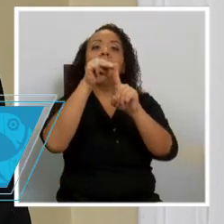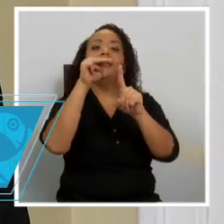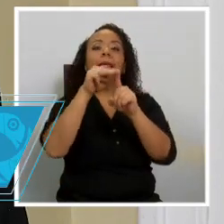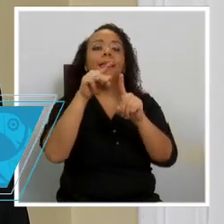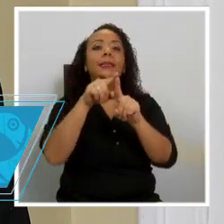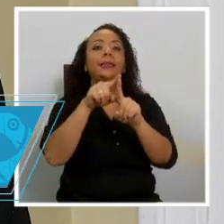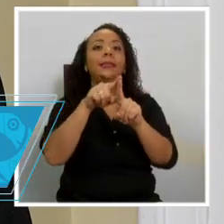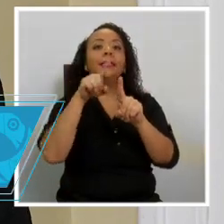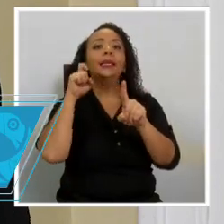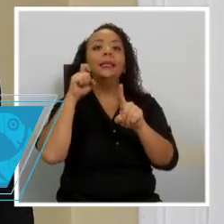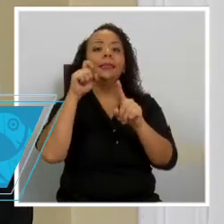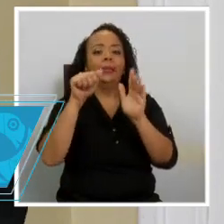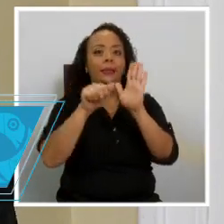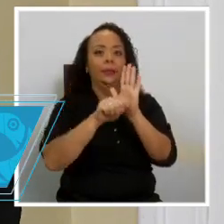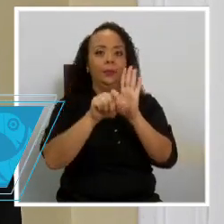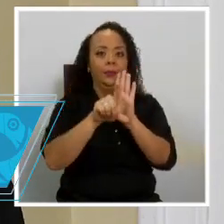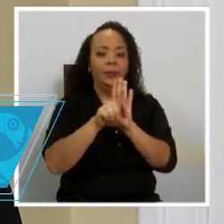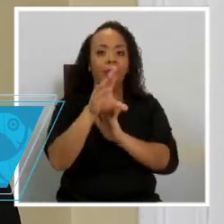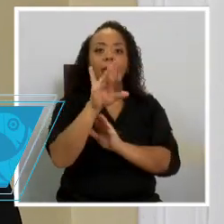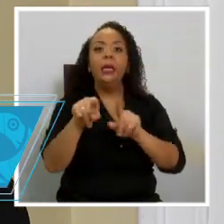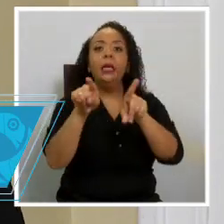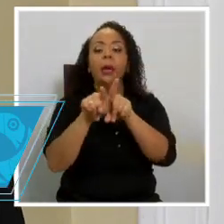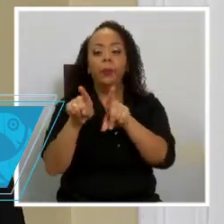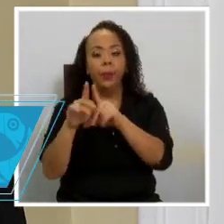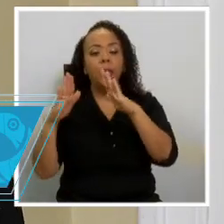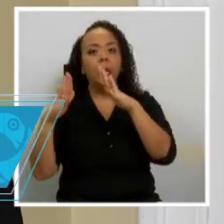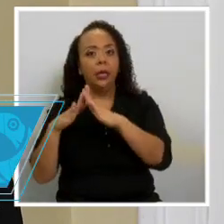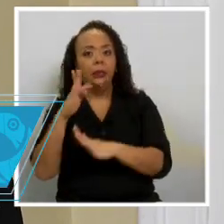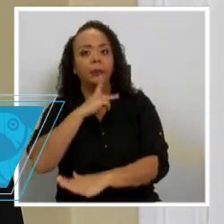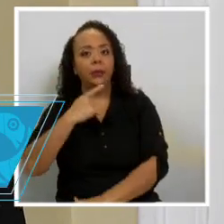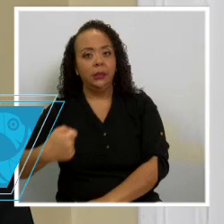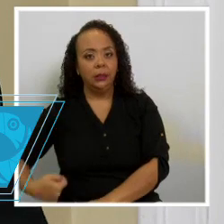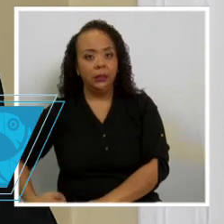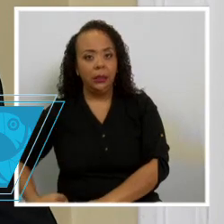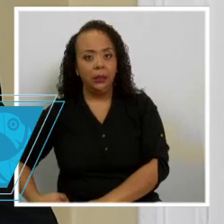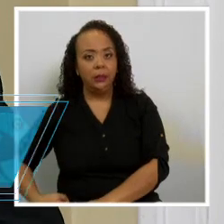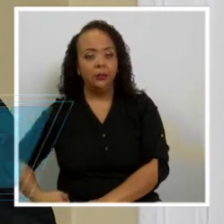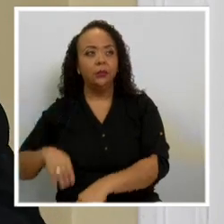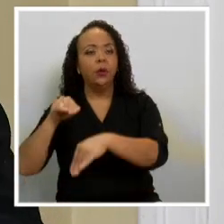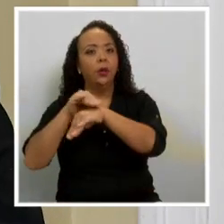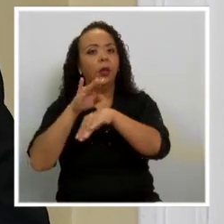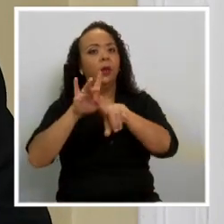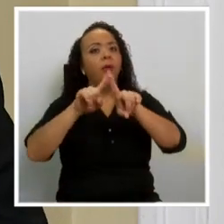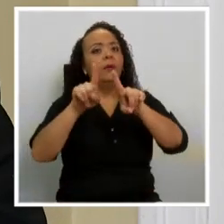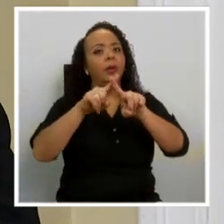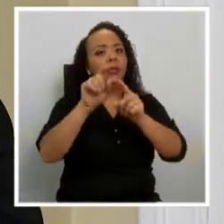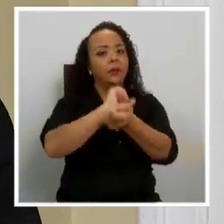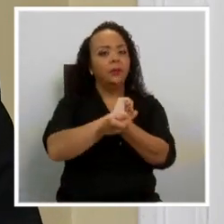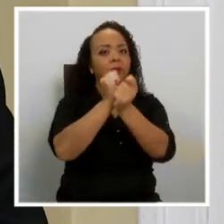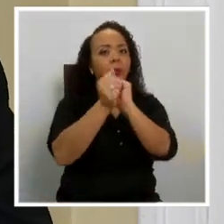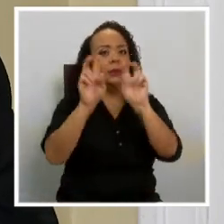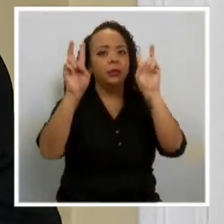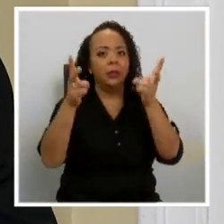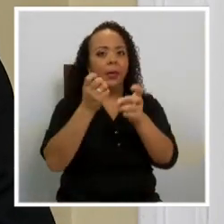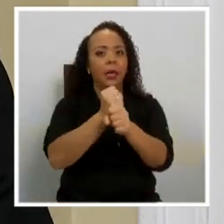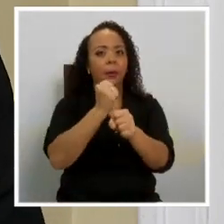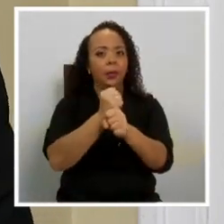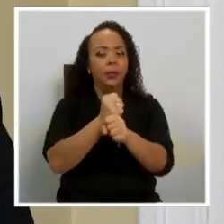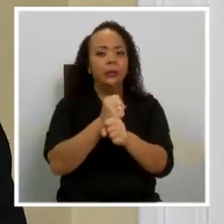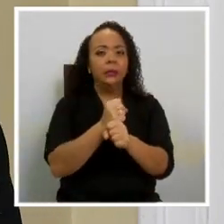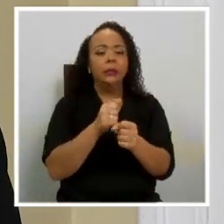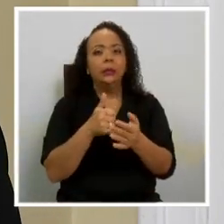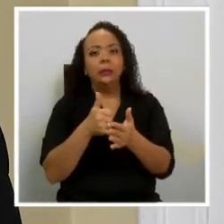no solamente la Asamblea Legislativa, sino la misma Casa Presidencial, van orientados a una serie de reformas en materia laboral que